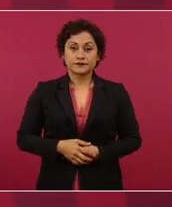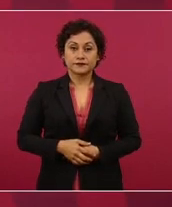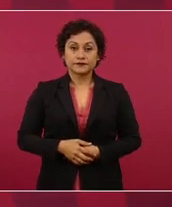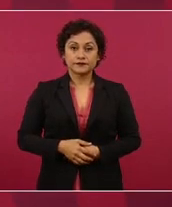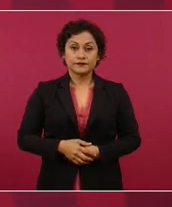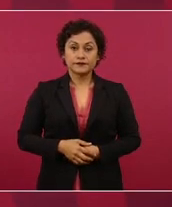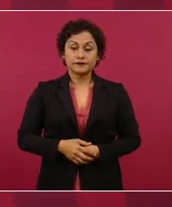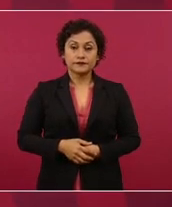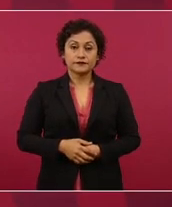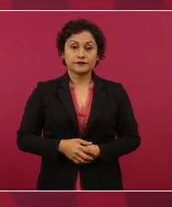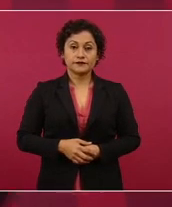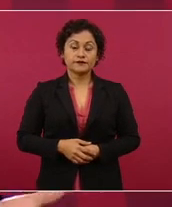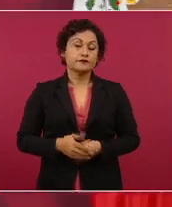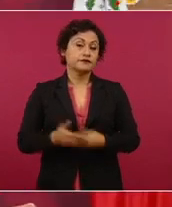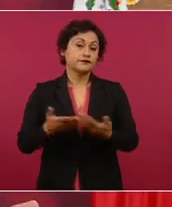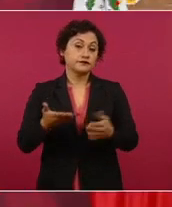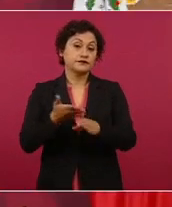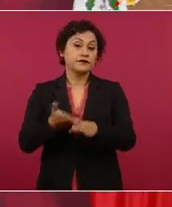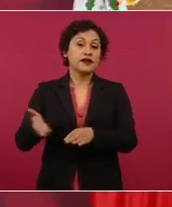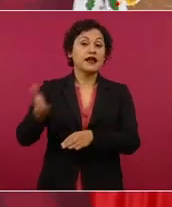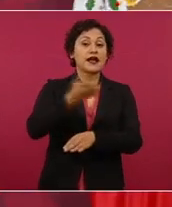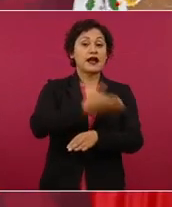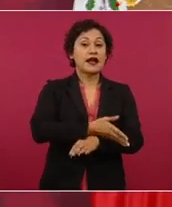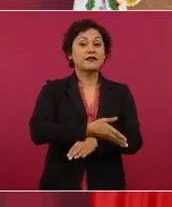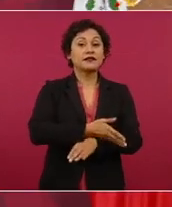se promovió más el fútbol.